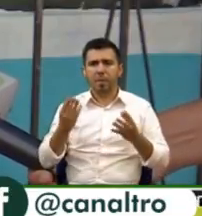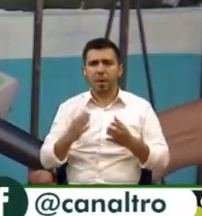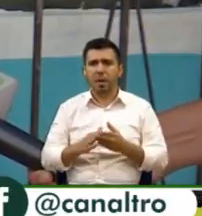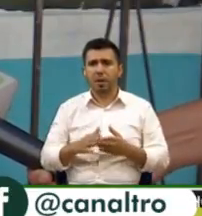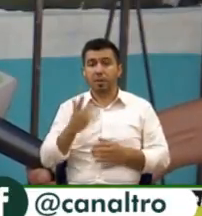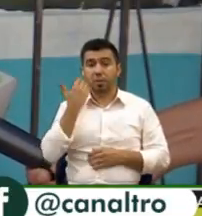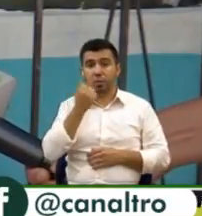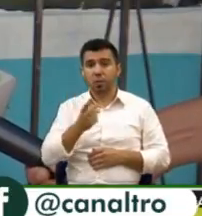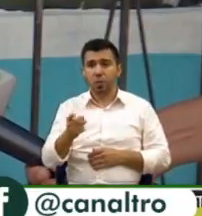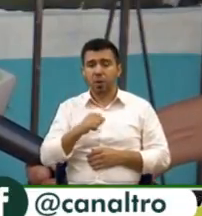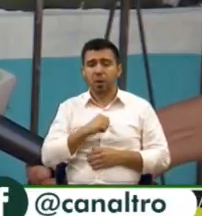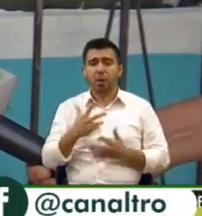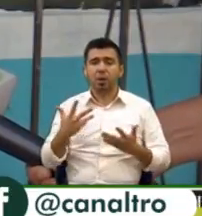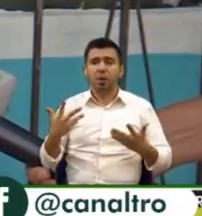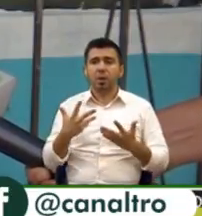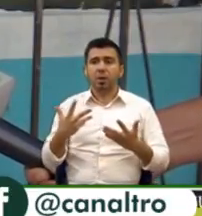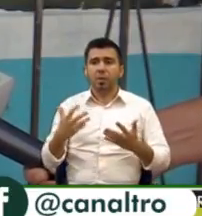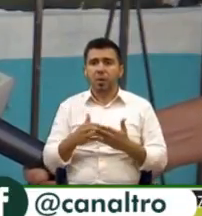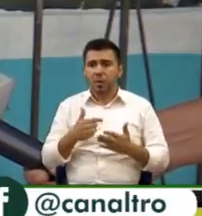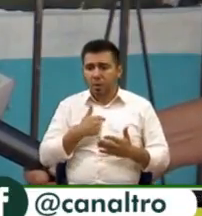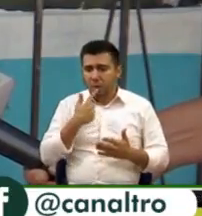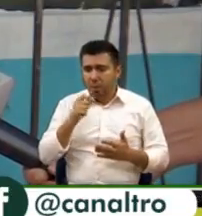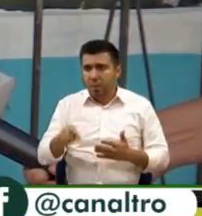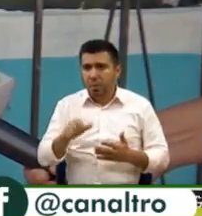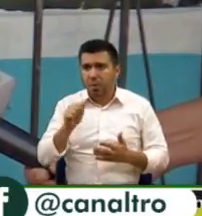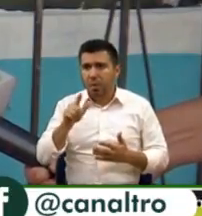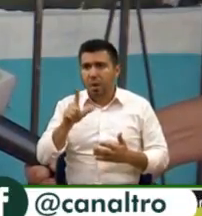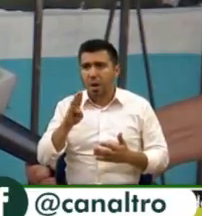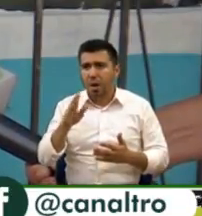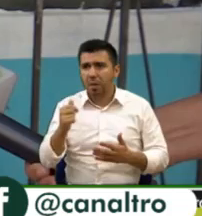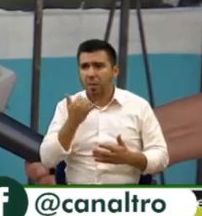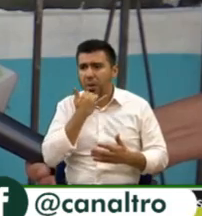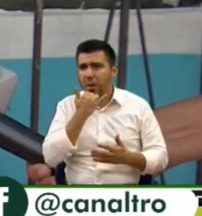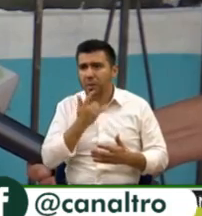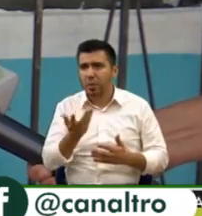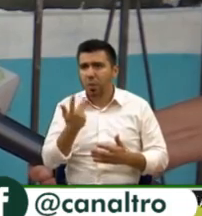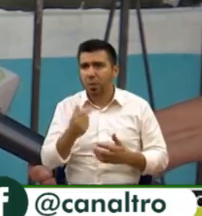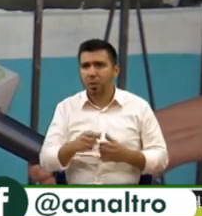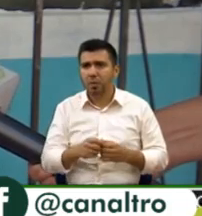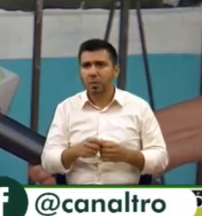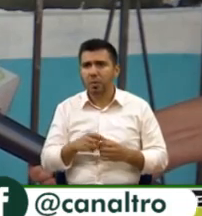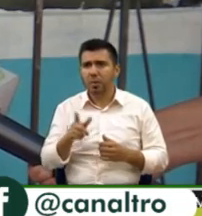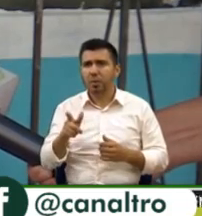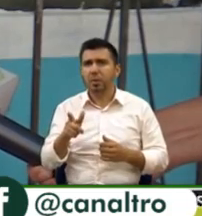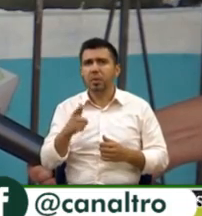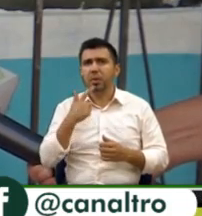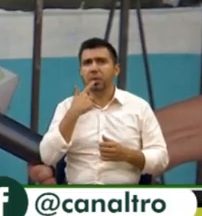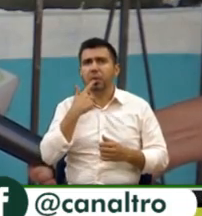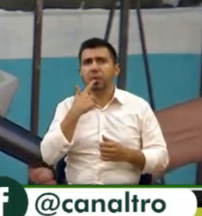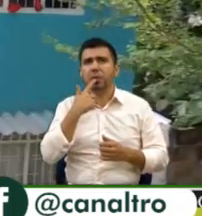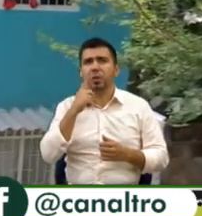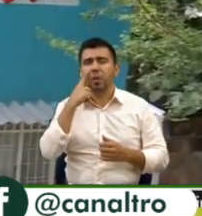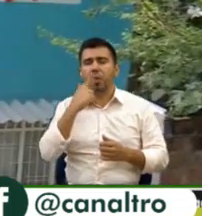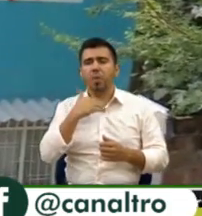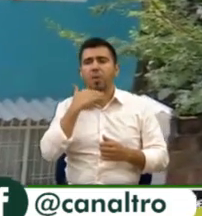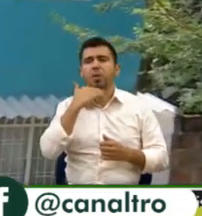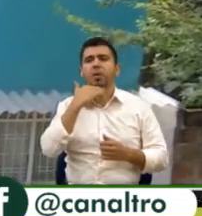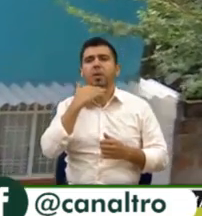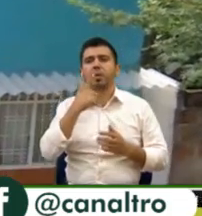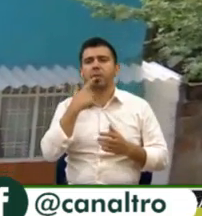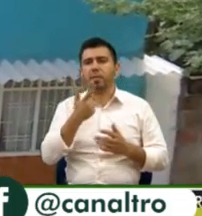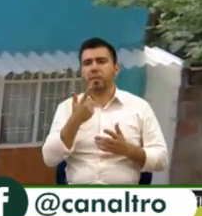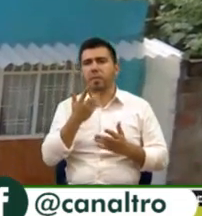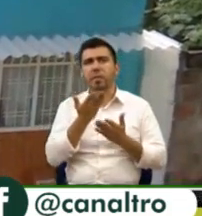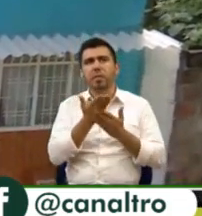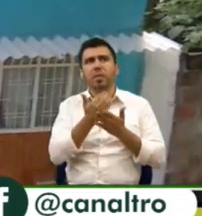pero ella Todavía tenía vida entonces yo yo dije Doña Alba qué le pasó qué Fue Doña Alba Entonces ya trató a a parar la cabecita y para como